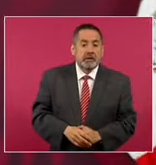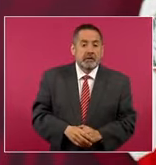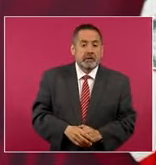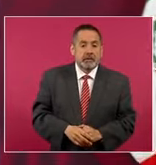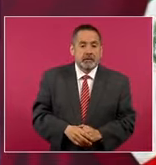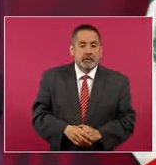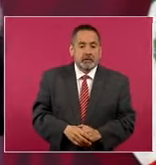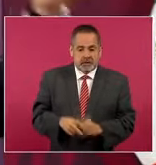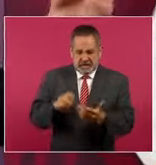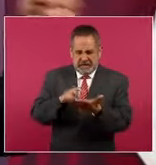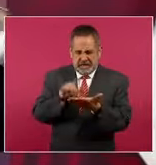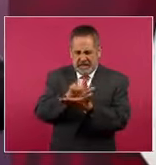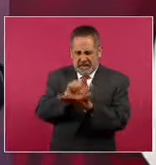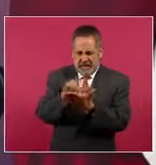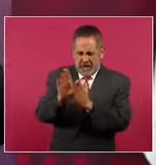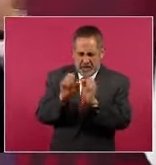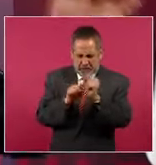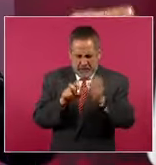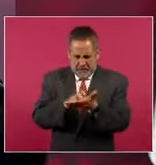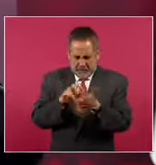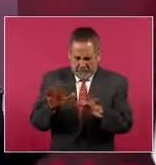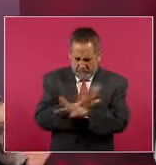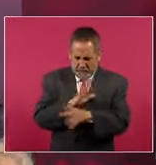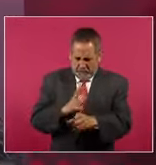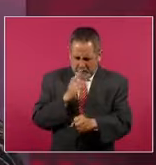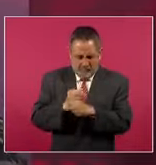hizo una reforma.